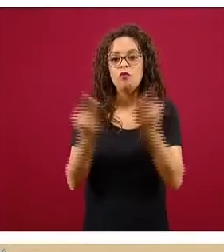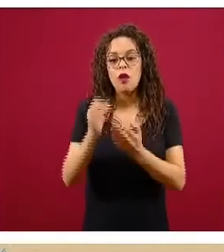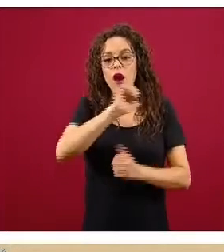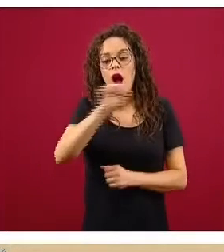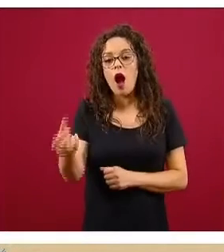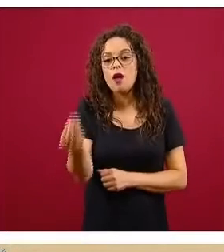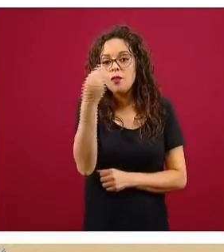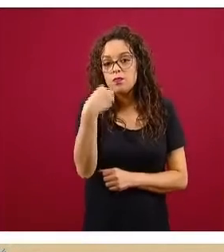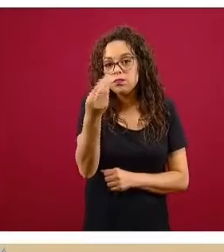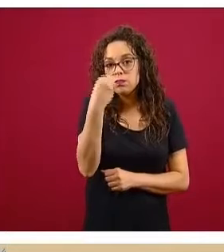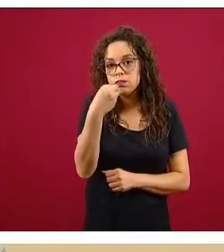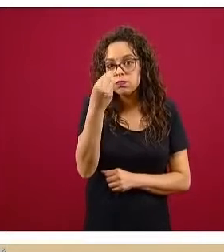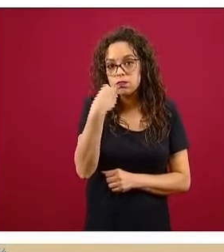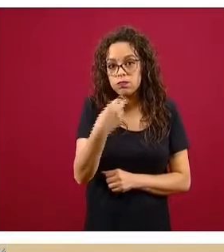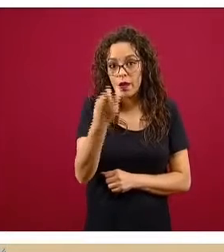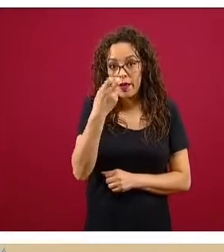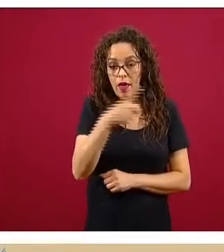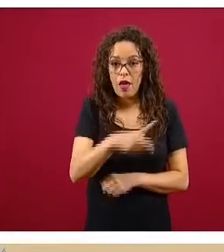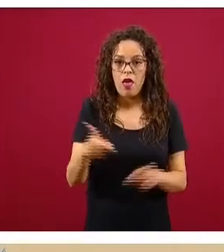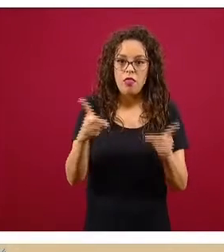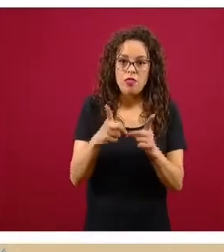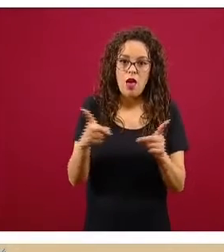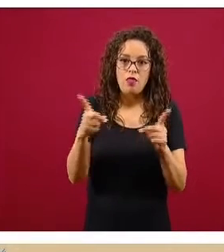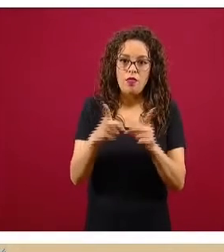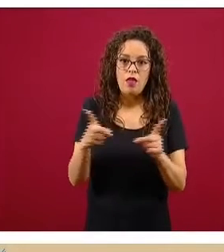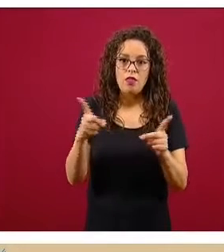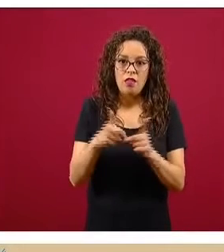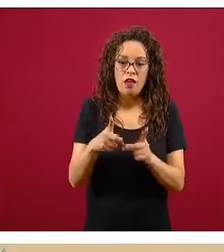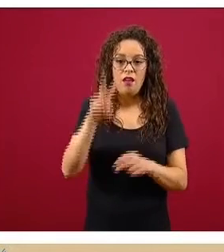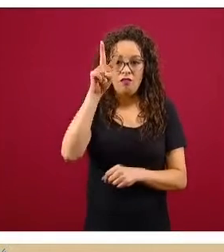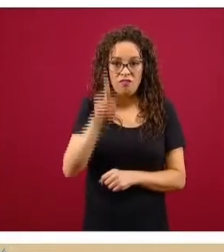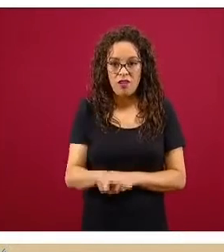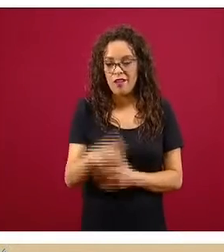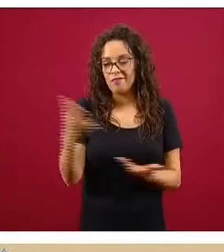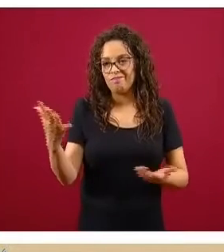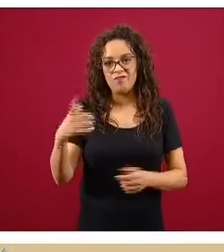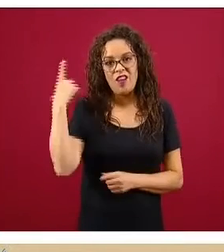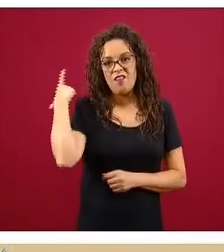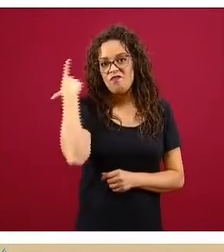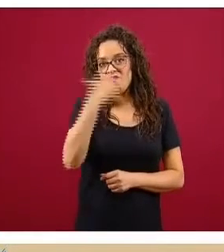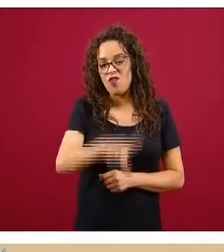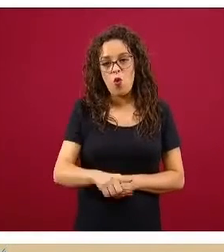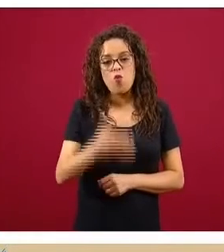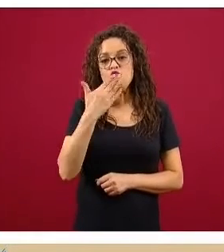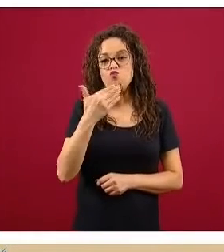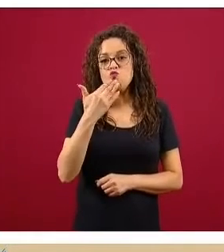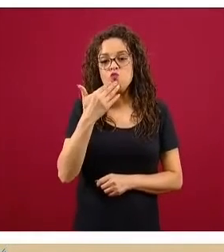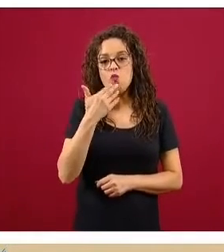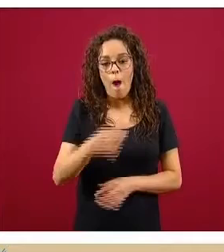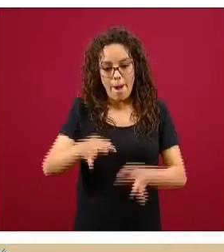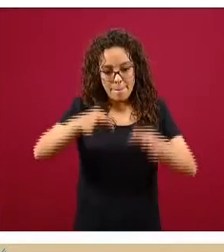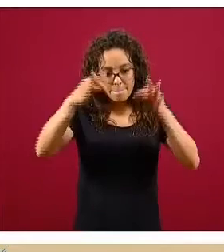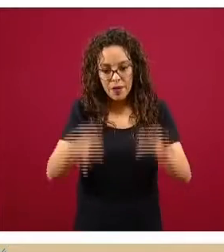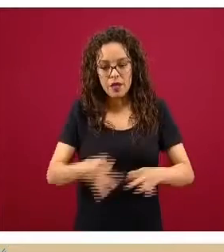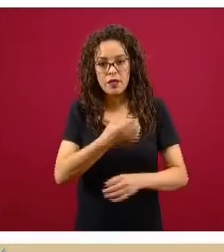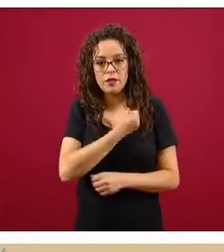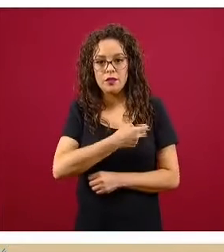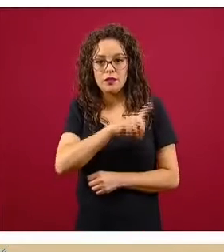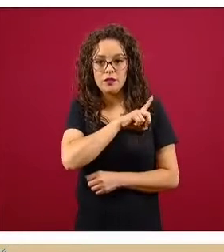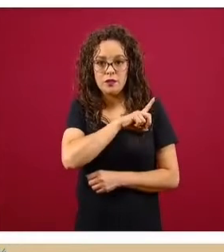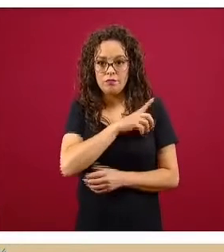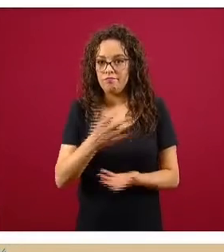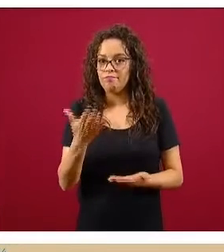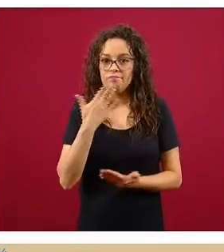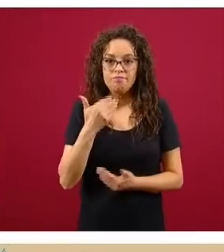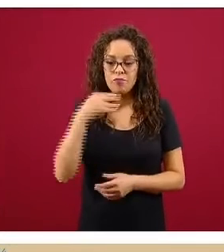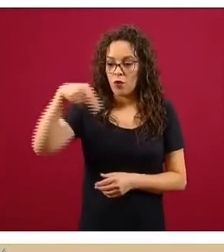ambiente alimentario que está promoviendo dietas cada vez de peor calidad, pero también un problema importante de atención a la salud y de todas las